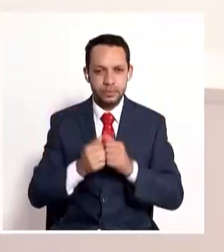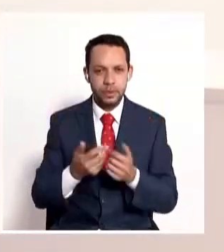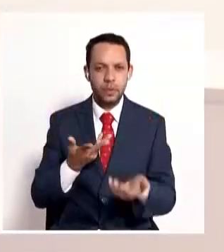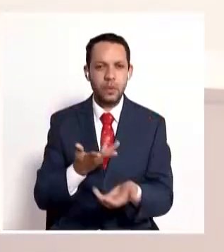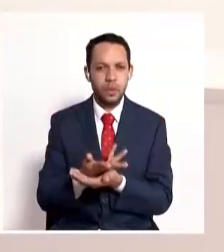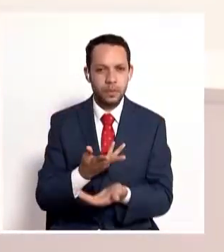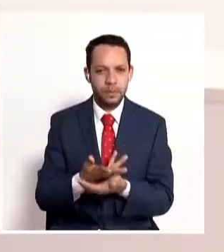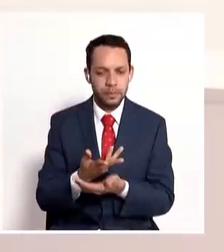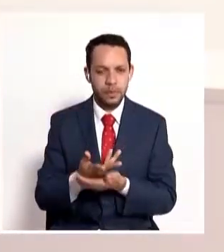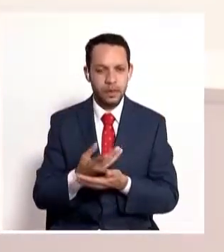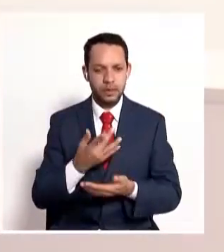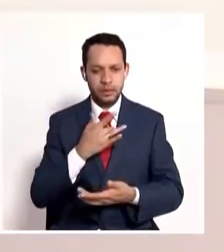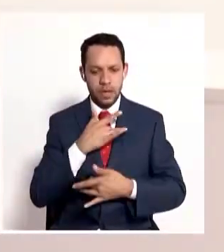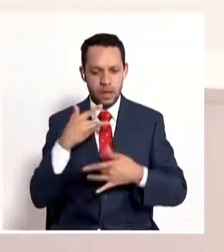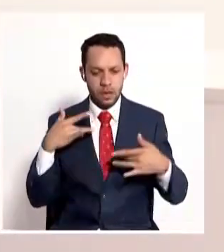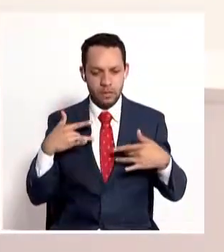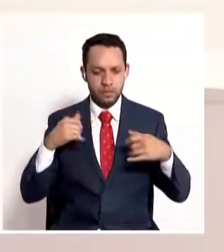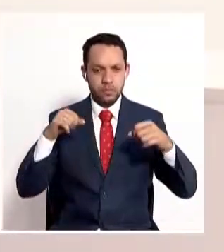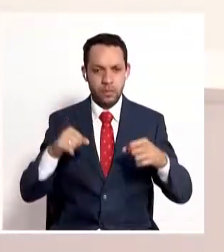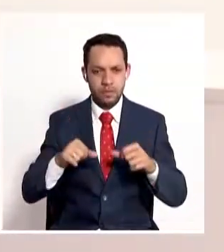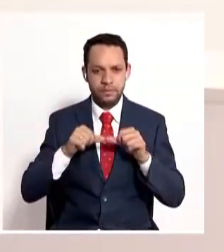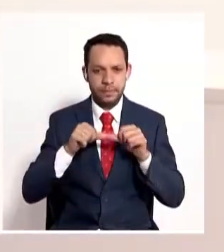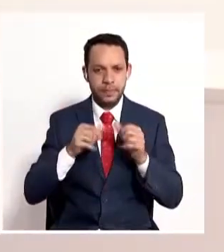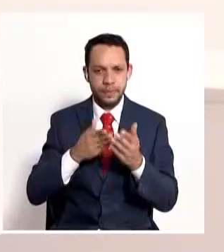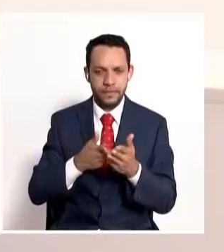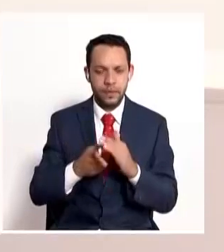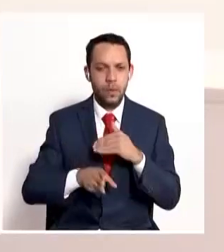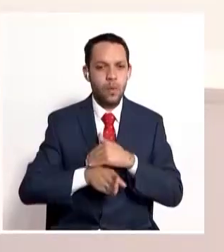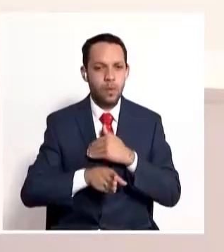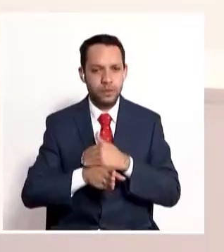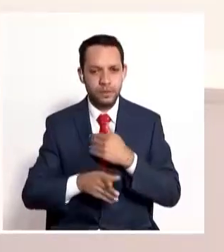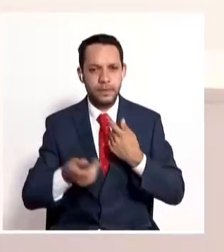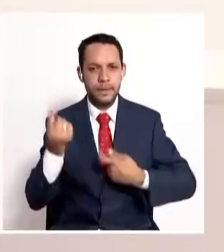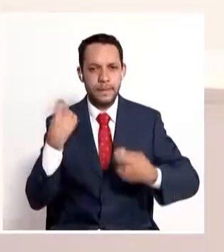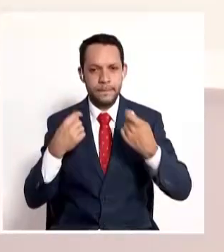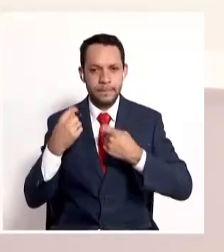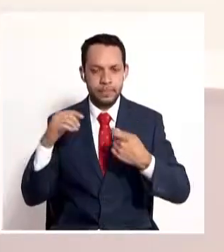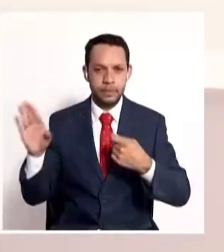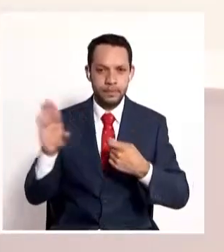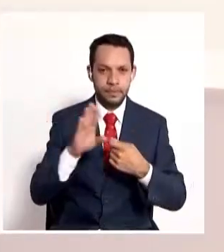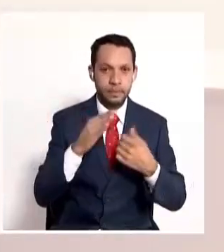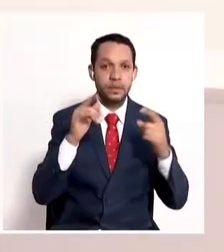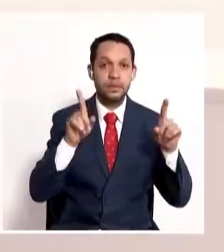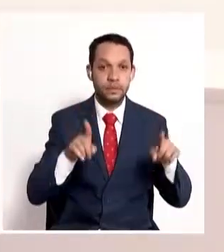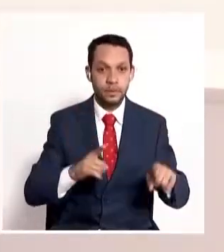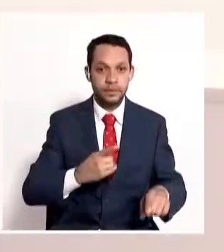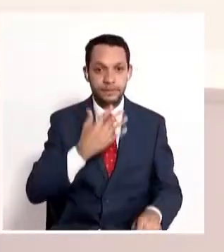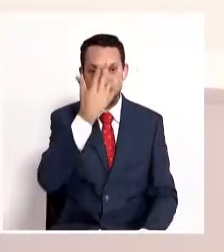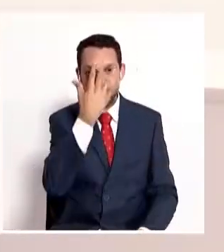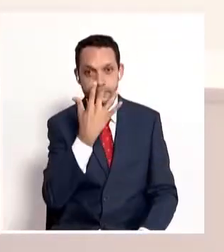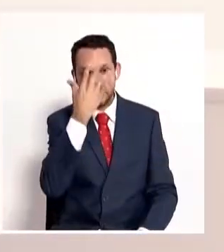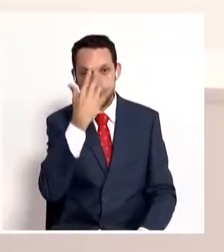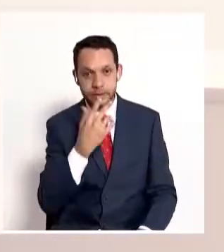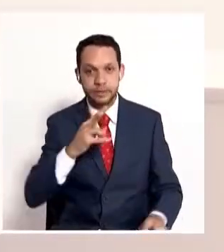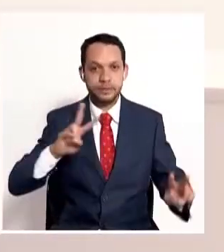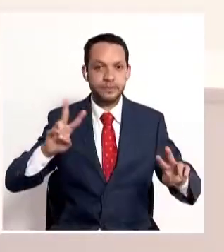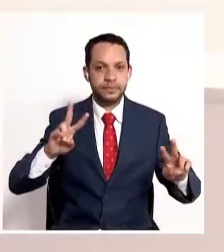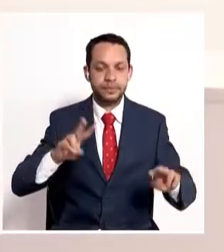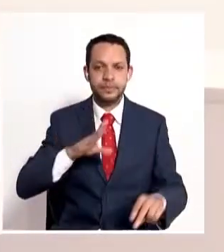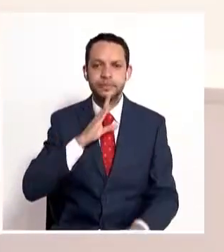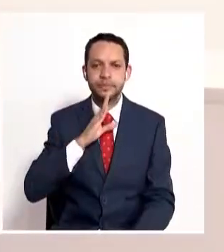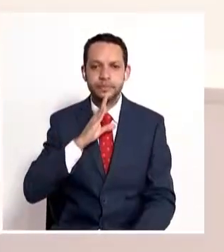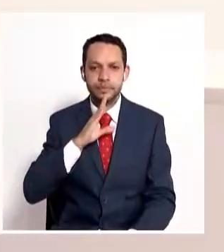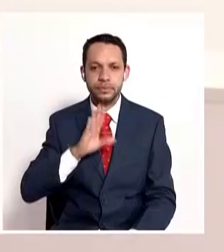nutricionales para continuar con todos ustedes y sus preguntas en facebook porque voy a dejar una precisamente que nos dice doris